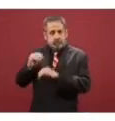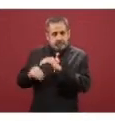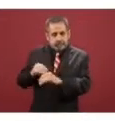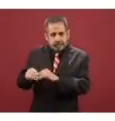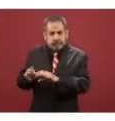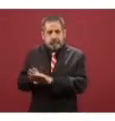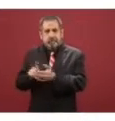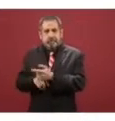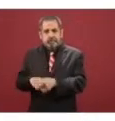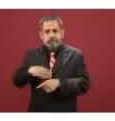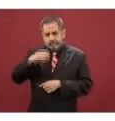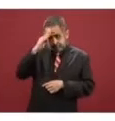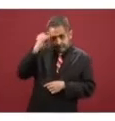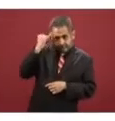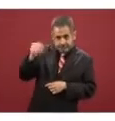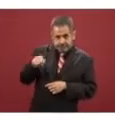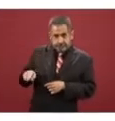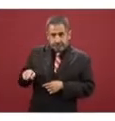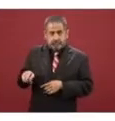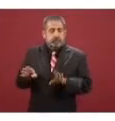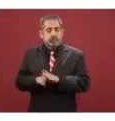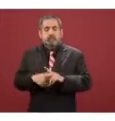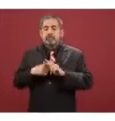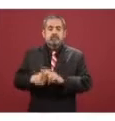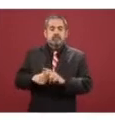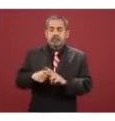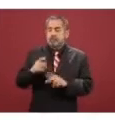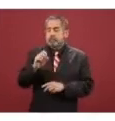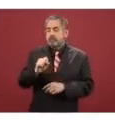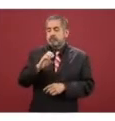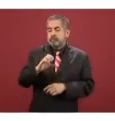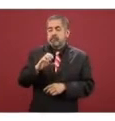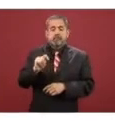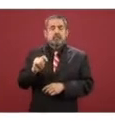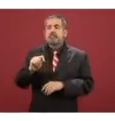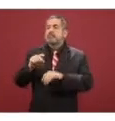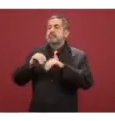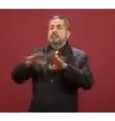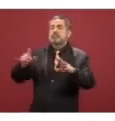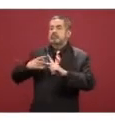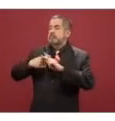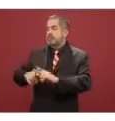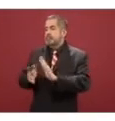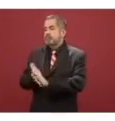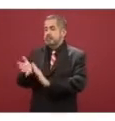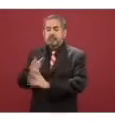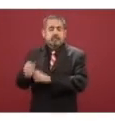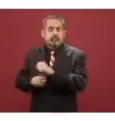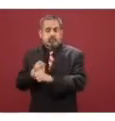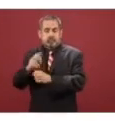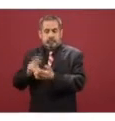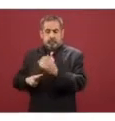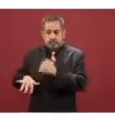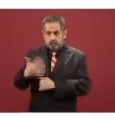¿Cómo lo tomamos? ¿Cómo lo determinamos? En base a la fecha en que la Secretaría de Comunicaciones y Transportes anunció el inicio de los trabajos en el 2015,